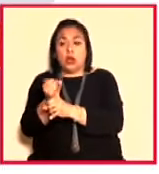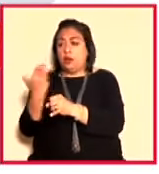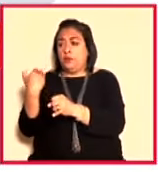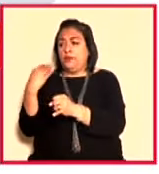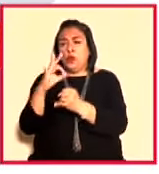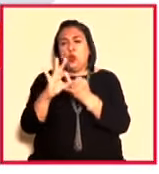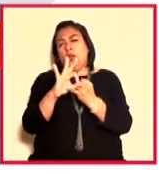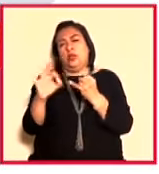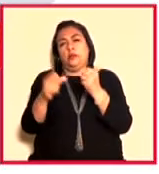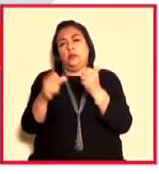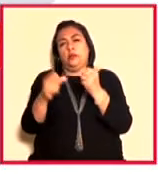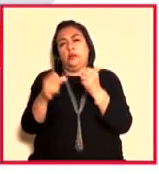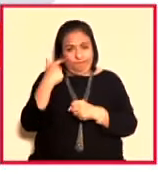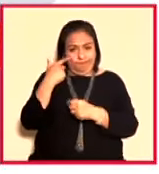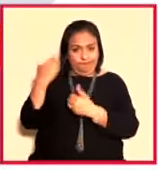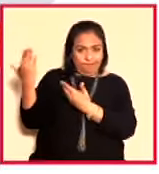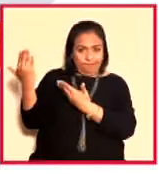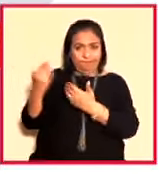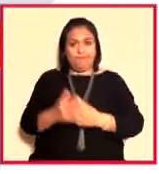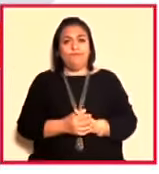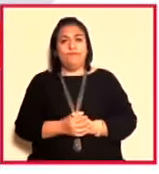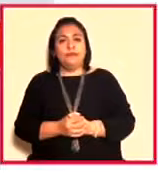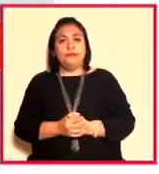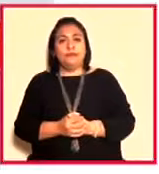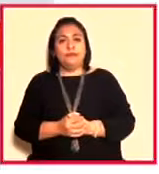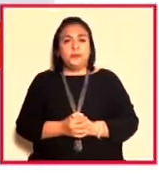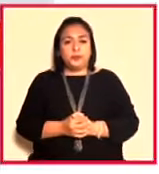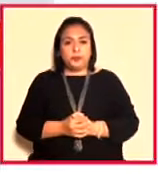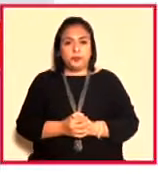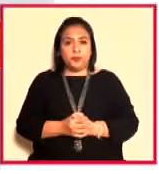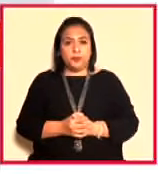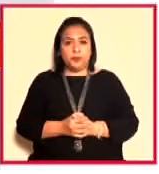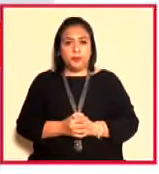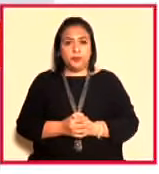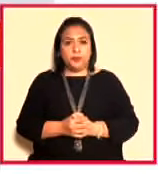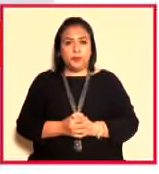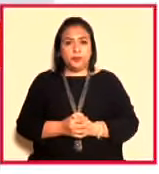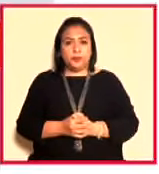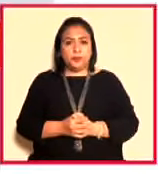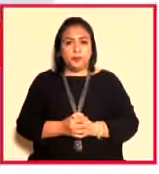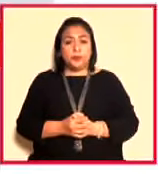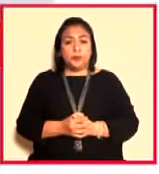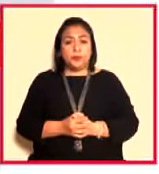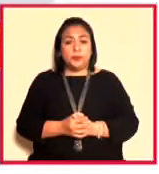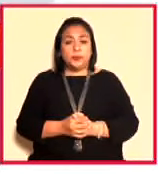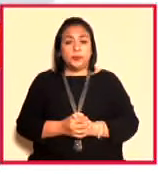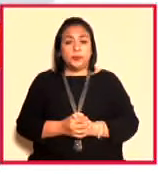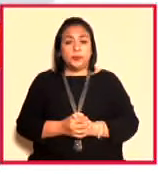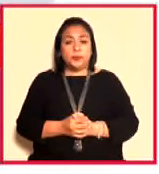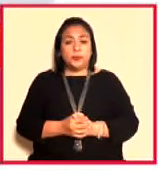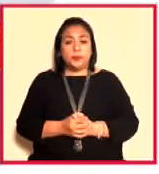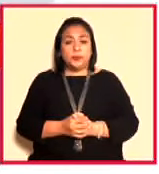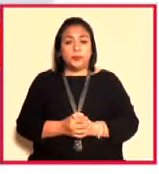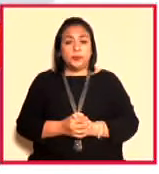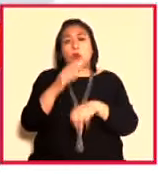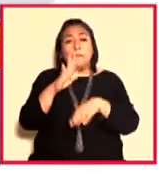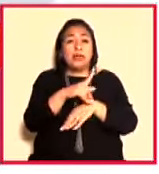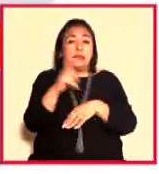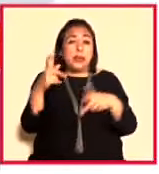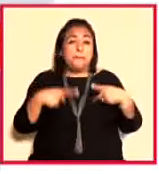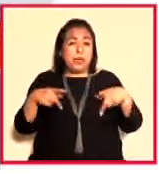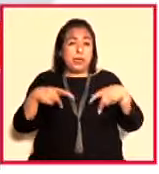Vamos a conocer más. Una vez al año, más de un centenar de artistas